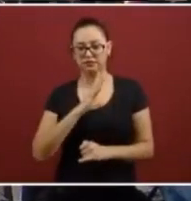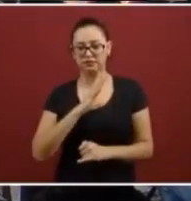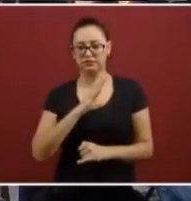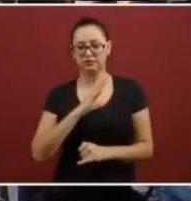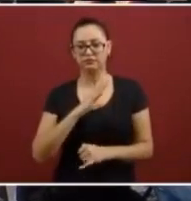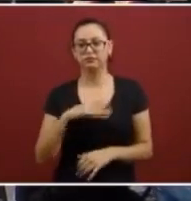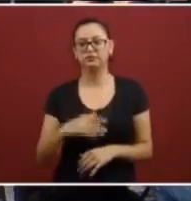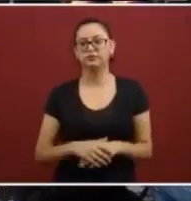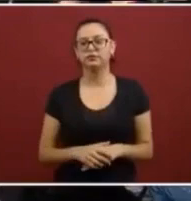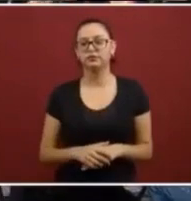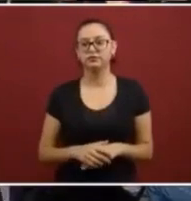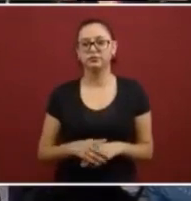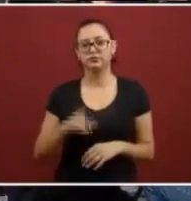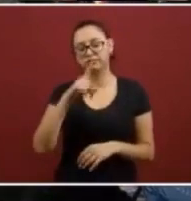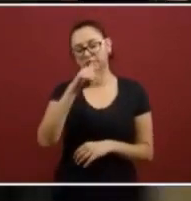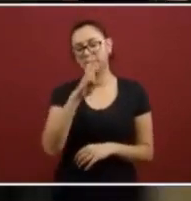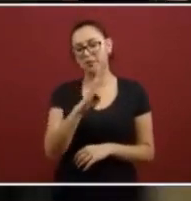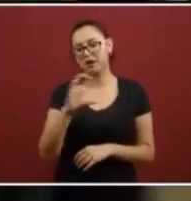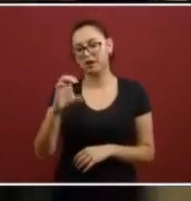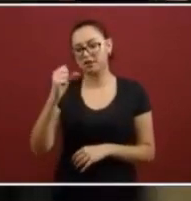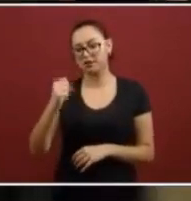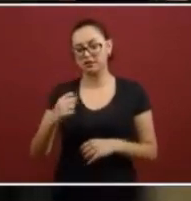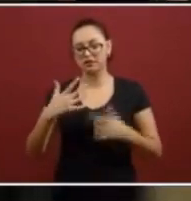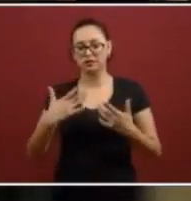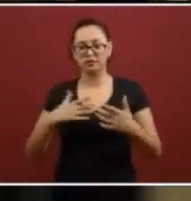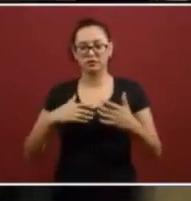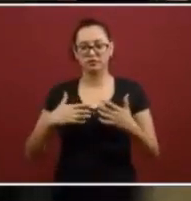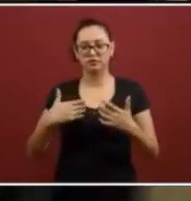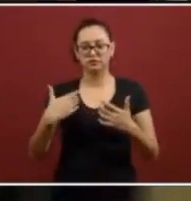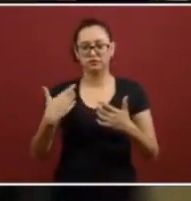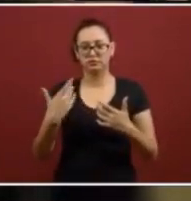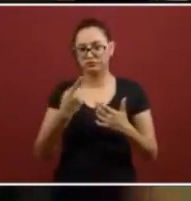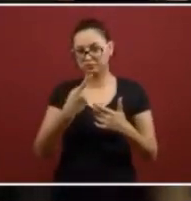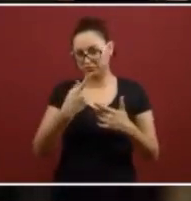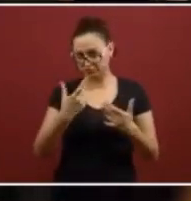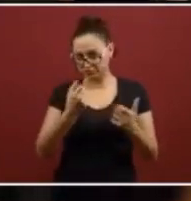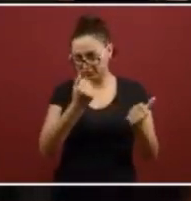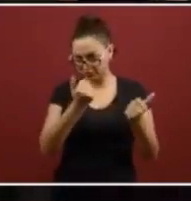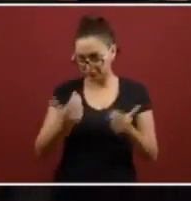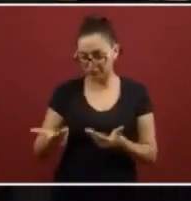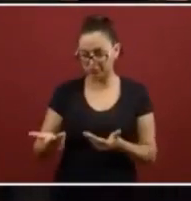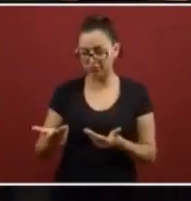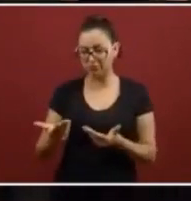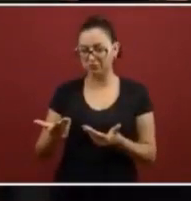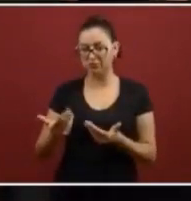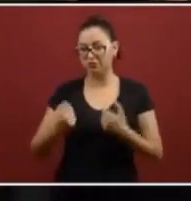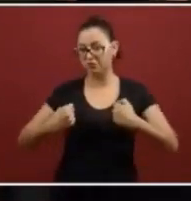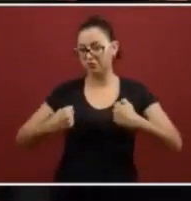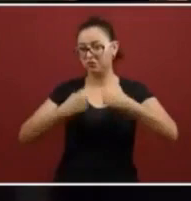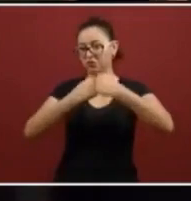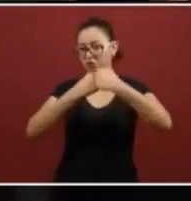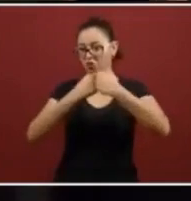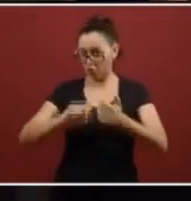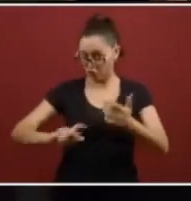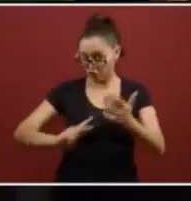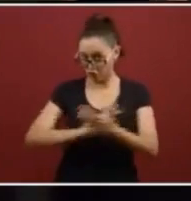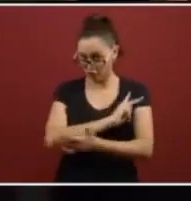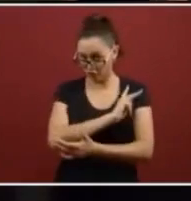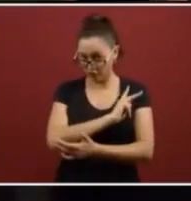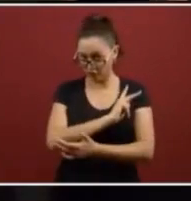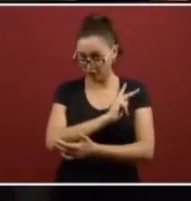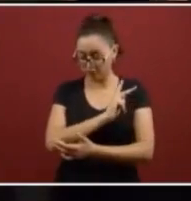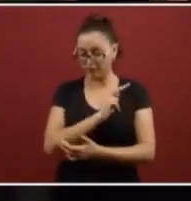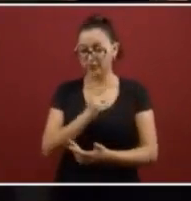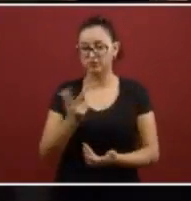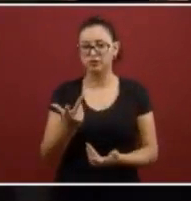la zona fronteriza Baja California Sur se le va a devolver a ser zona fronteriza Baja California Sur. No es